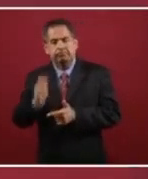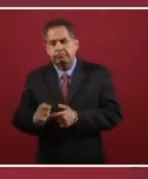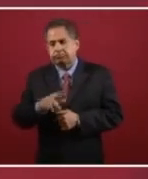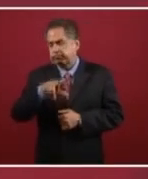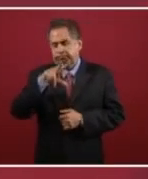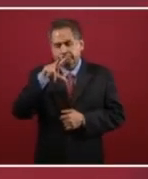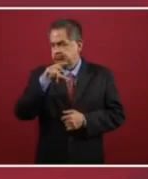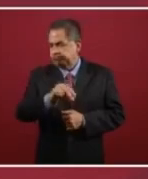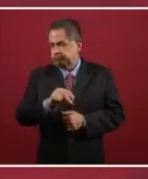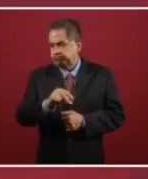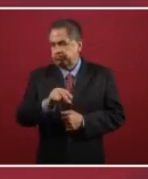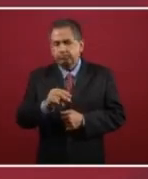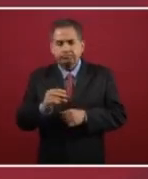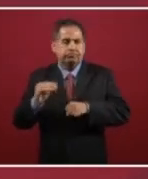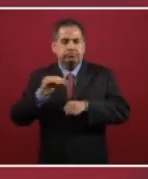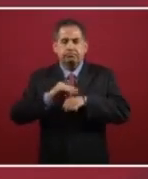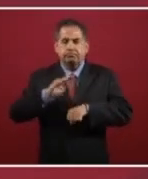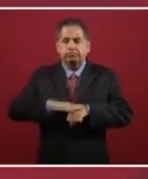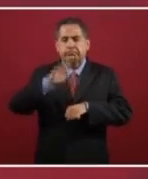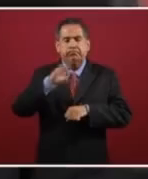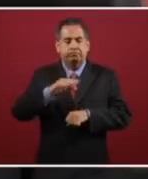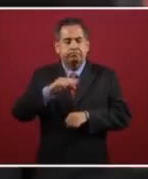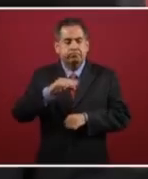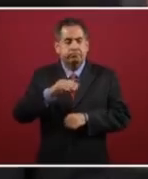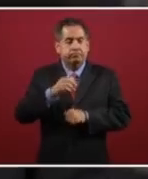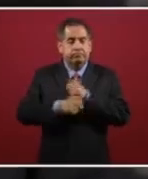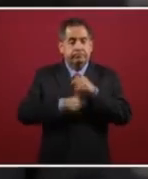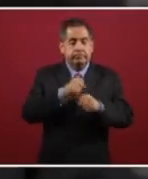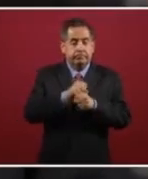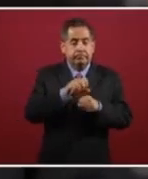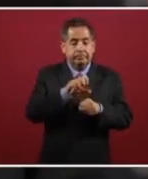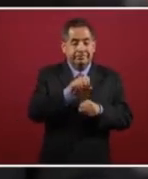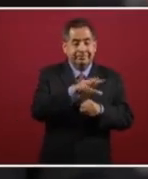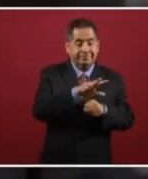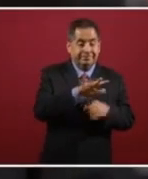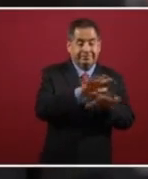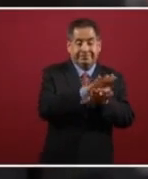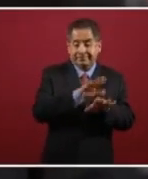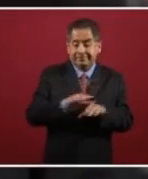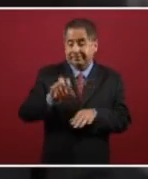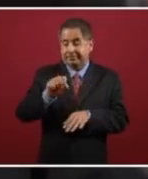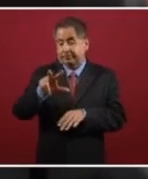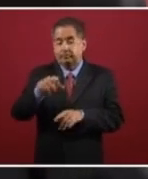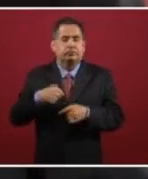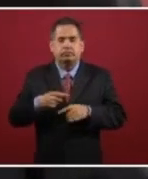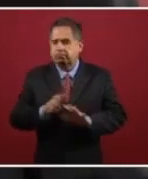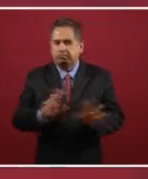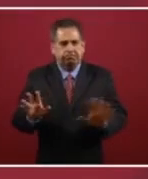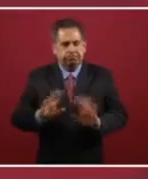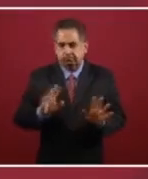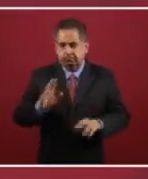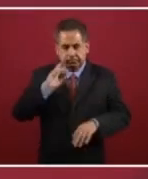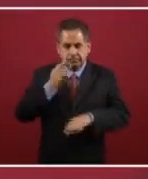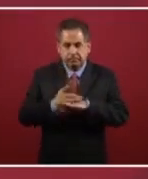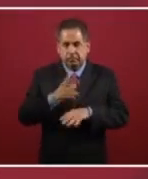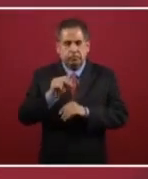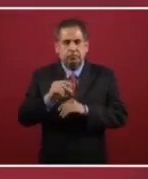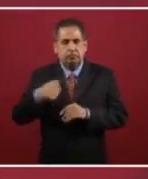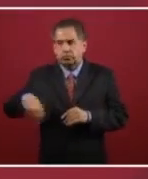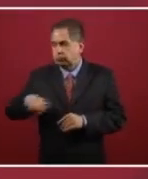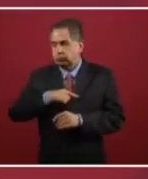va a modificarse la edad en lo que a nosotros corresponde es decir no va a haber ninguna